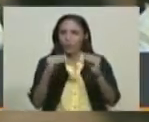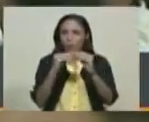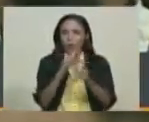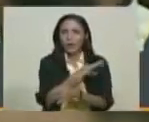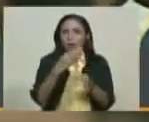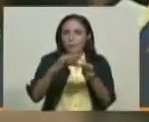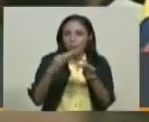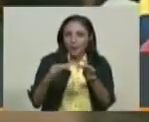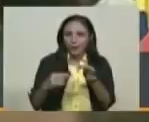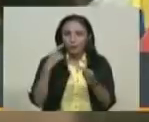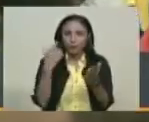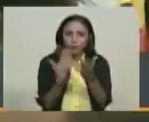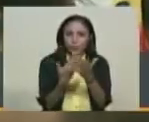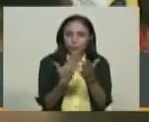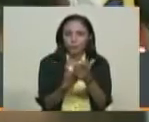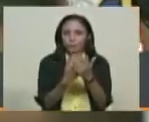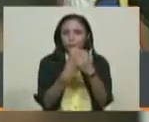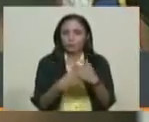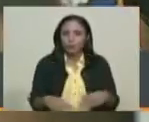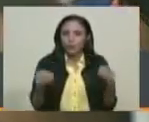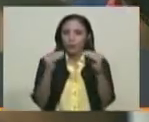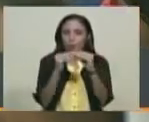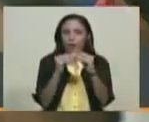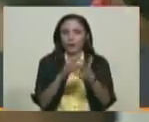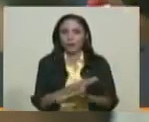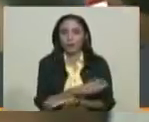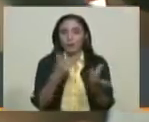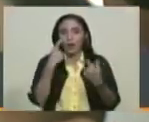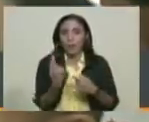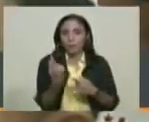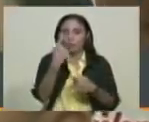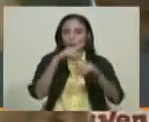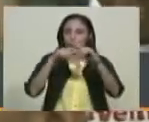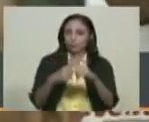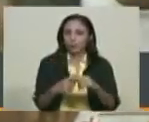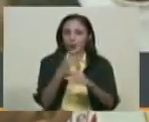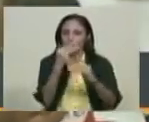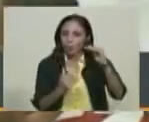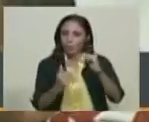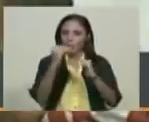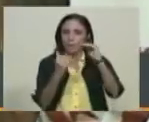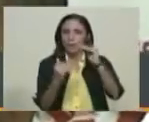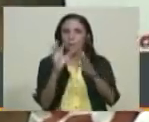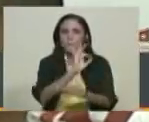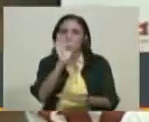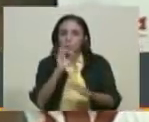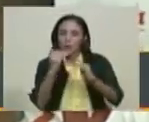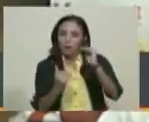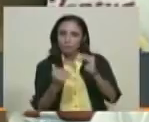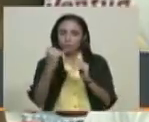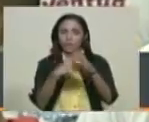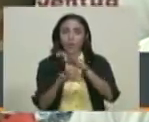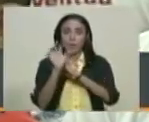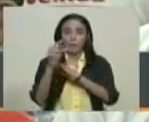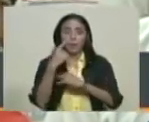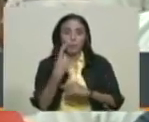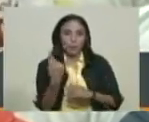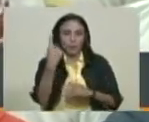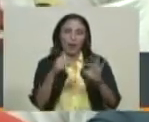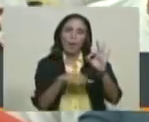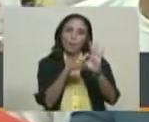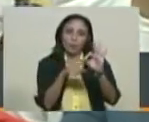tener como sustento el petro como unidad de cuenta, la segunda unidad de cuenta del país. La primera es el